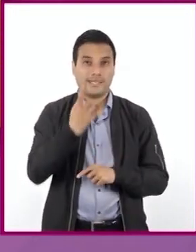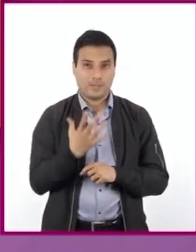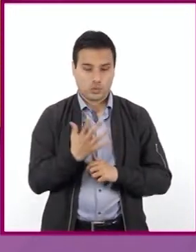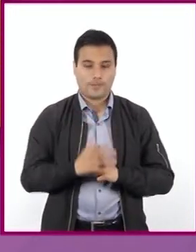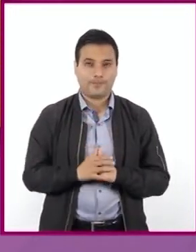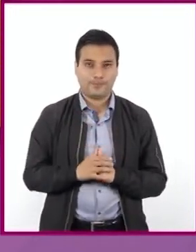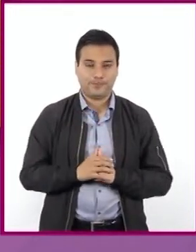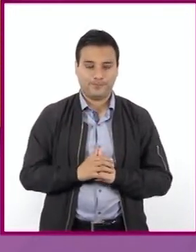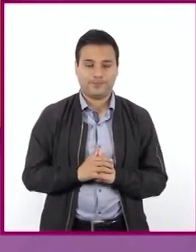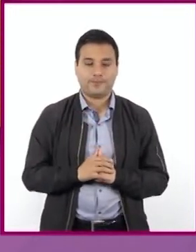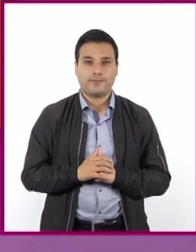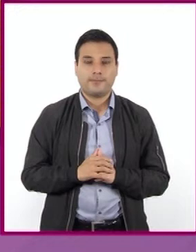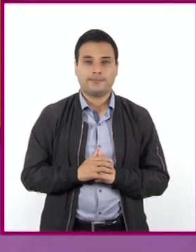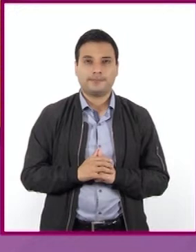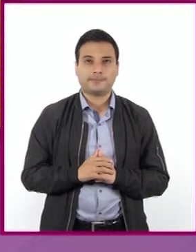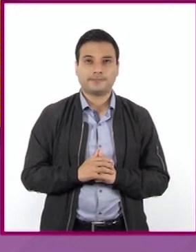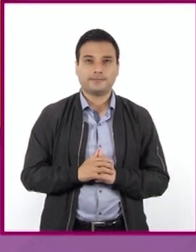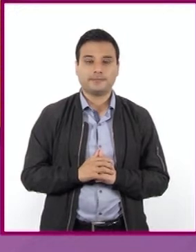ambos miembros de la ecuación.